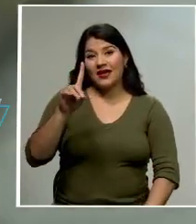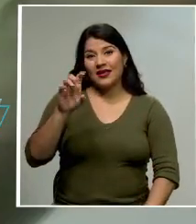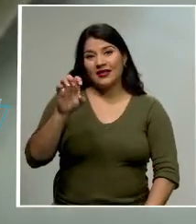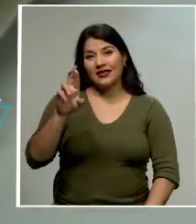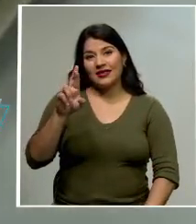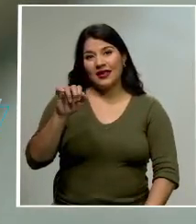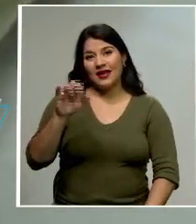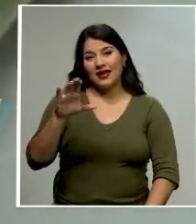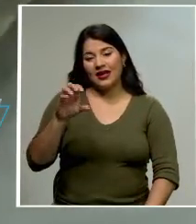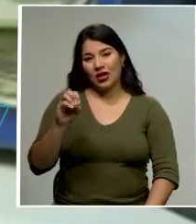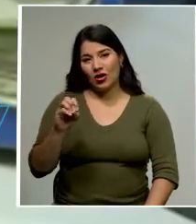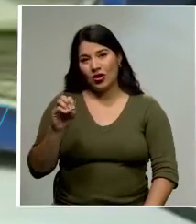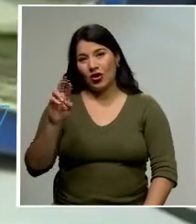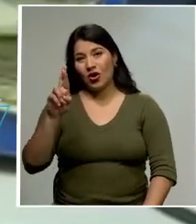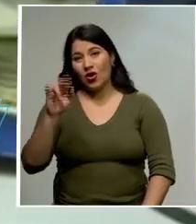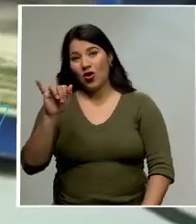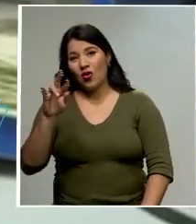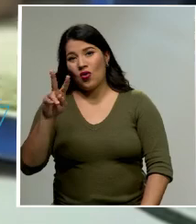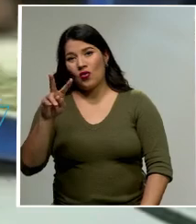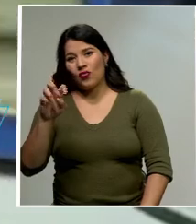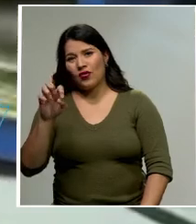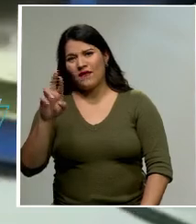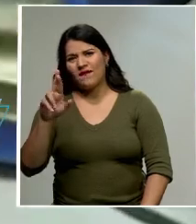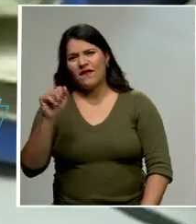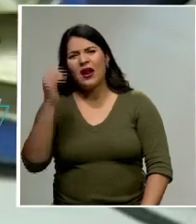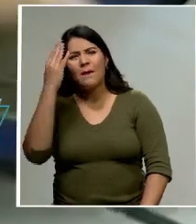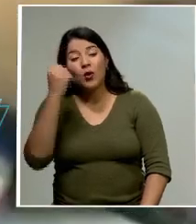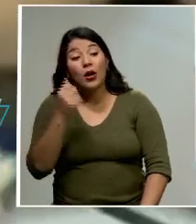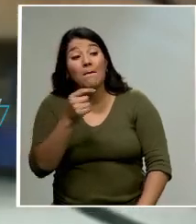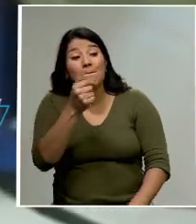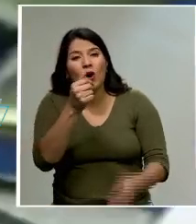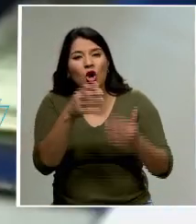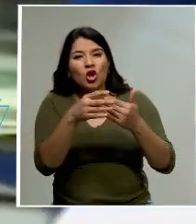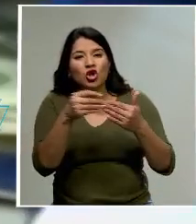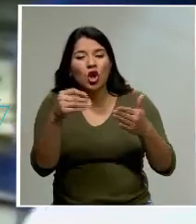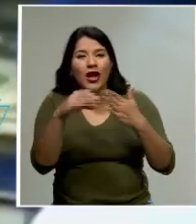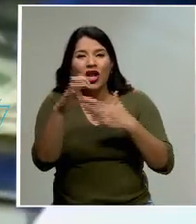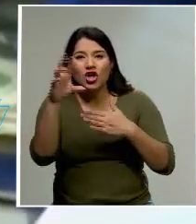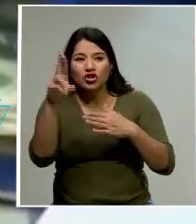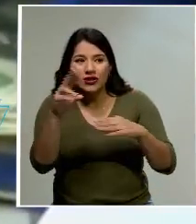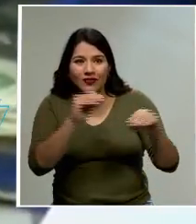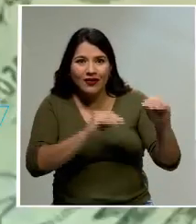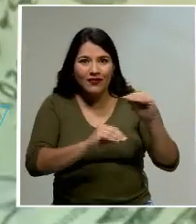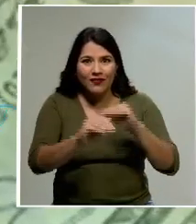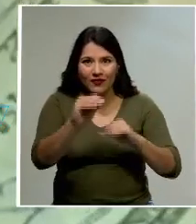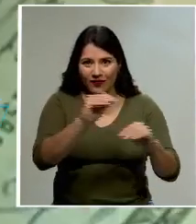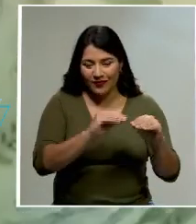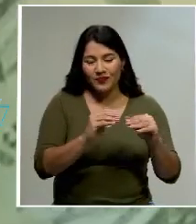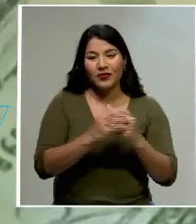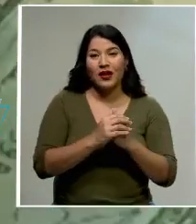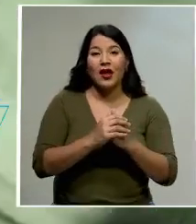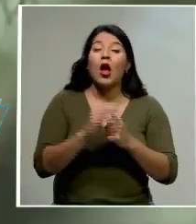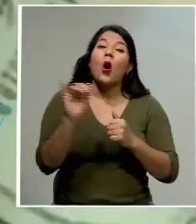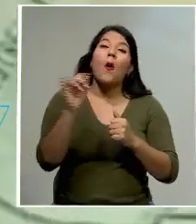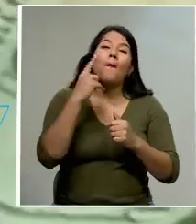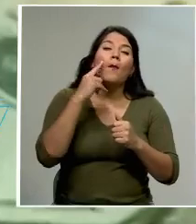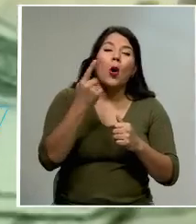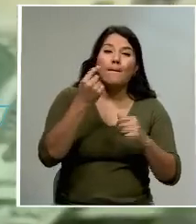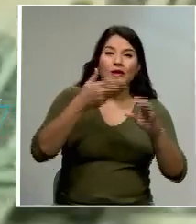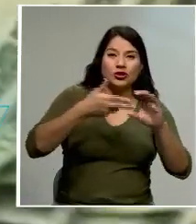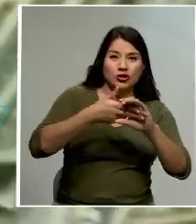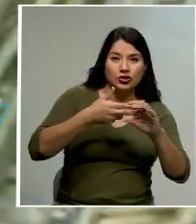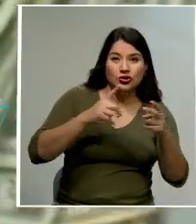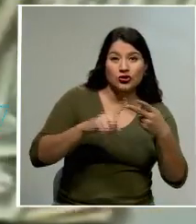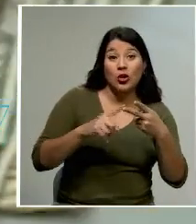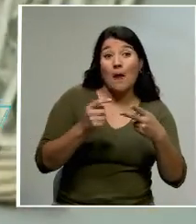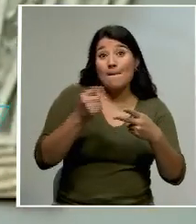requieren. Algunas de las causas son por el aumento en el precio del petróleo y por ende en los combustibles, además por la reducción de visitas de